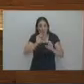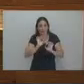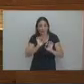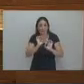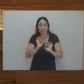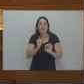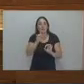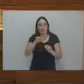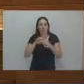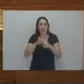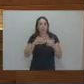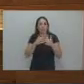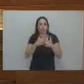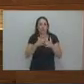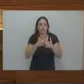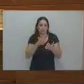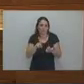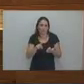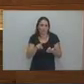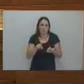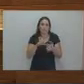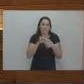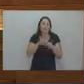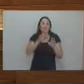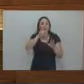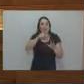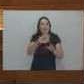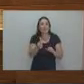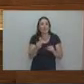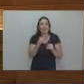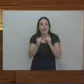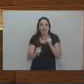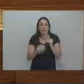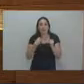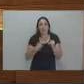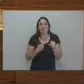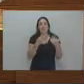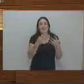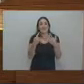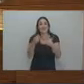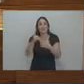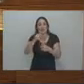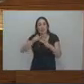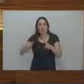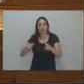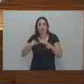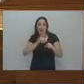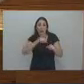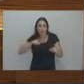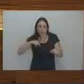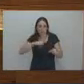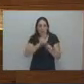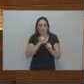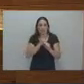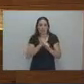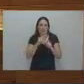gran industria, por supuesto, pero también de la tarifa eléctrica que tienen que costear los 76.000 autónomos que trabajan en Asturias, porque